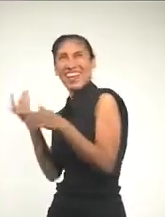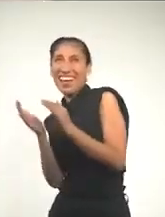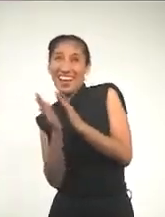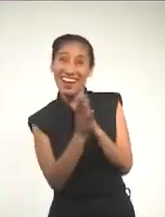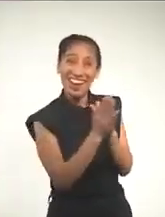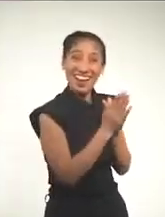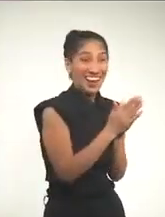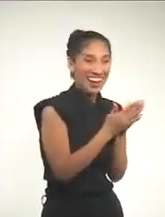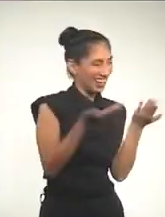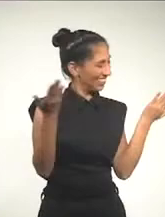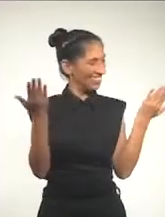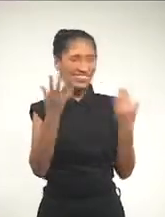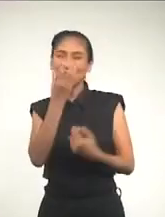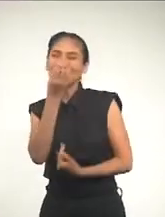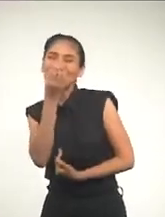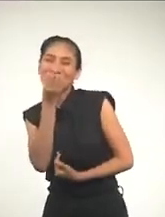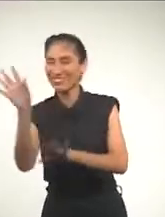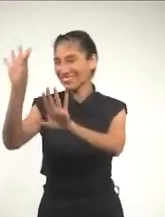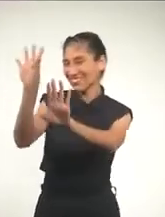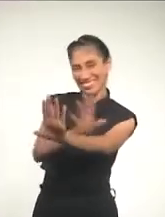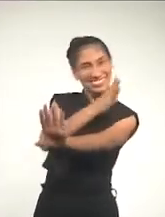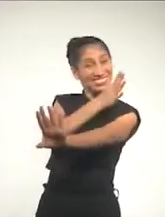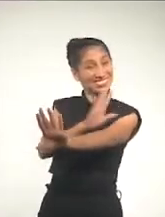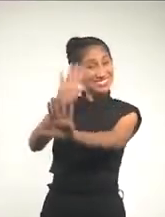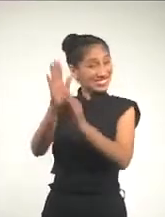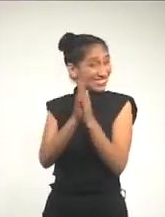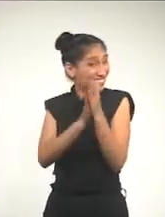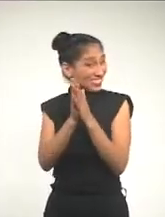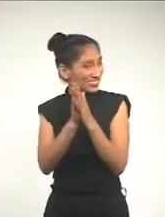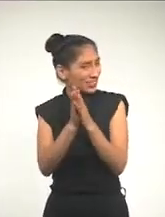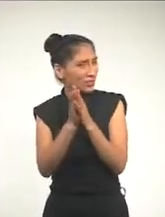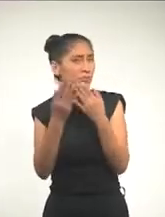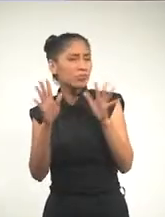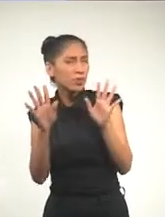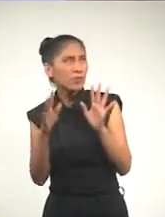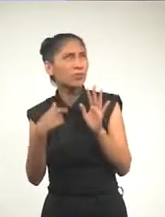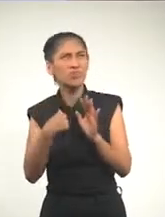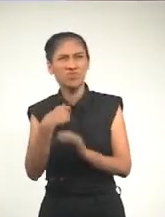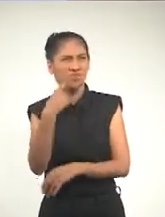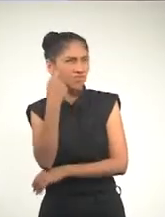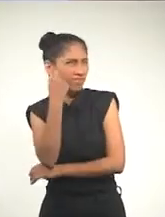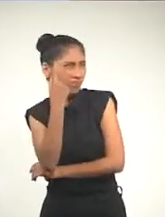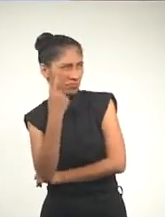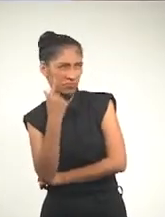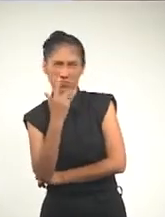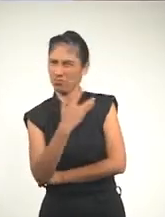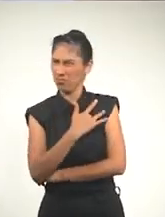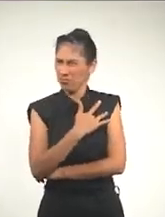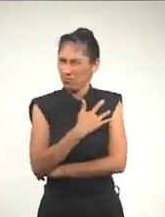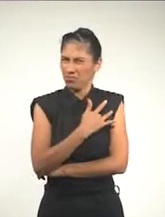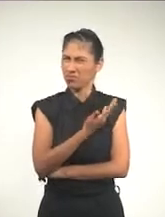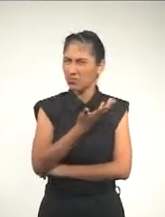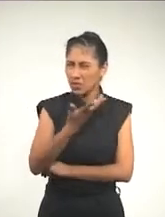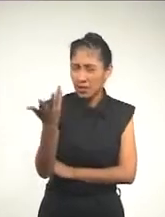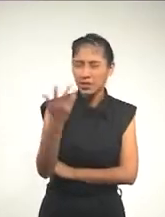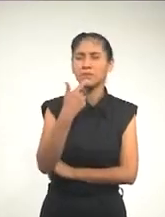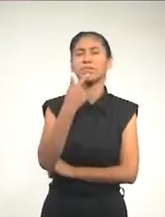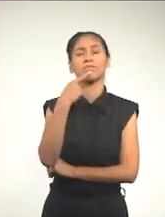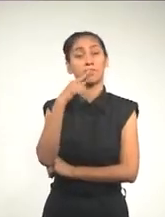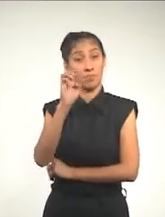Siento una emoción. ¡Ay! Me encantó esa canción, Alexa. Pero aún no entiendo bien qué es una